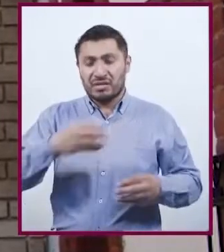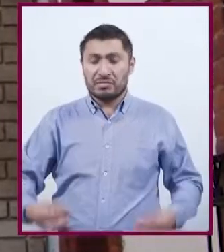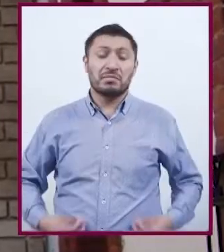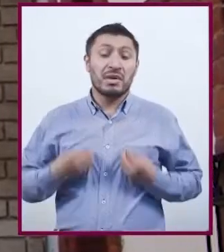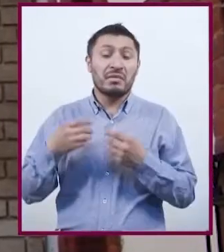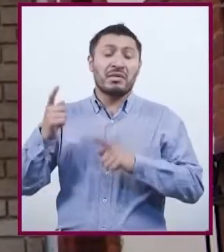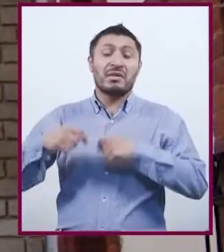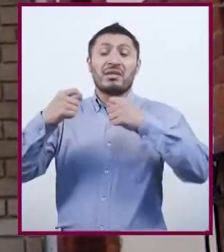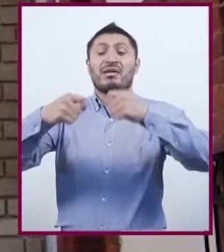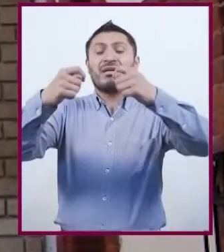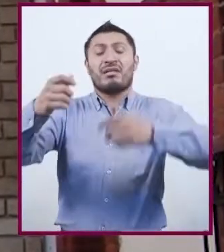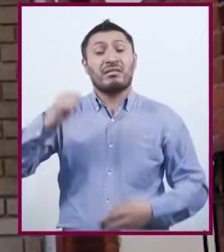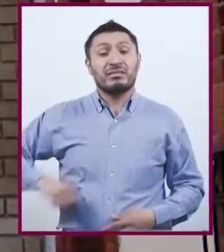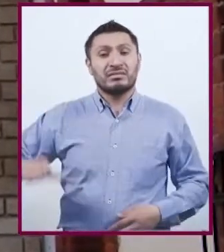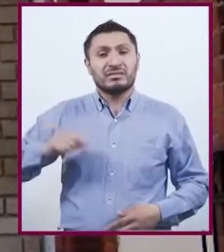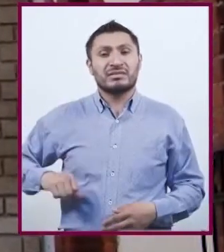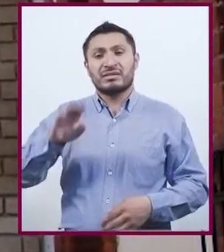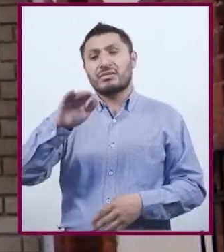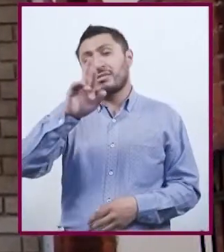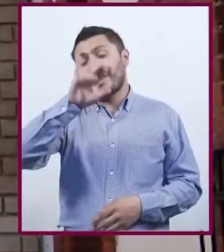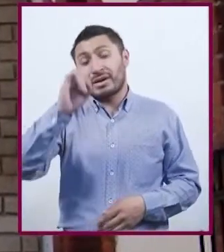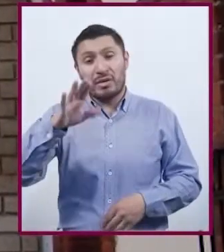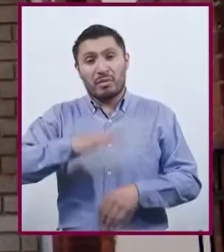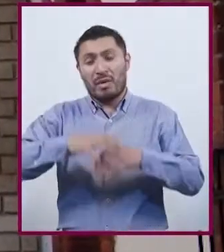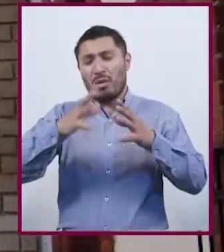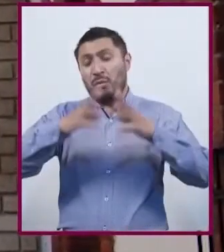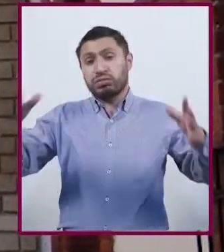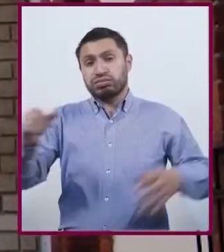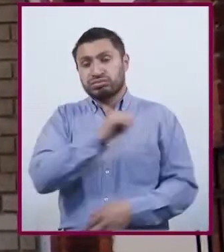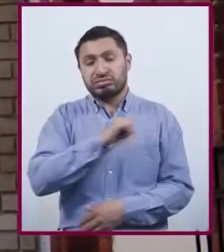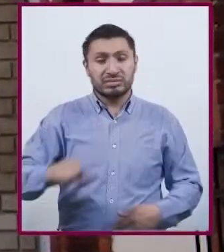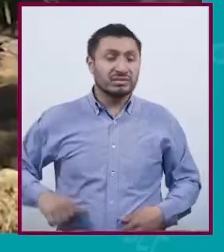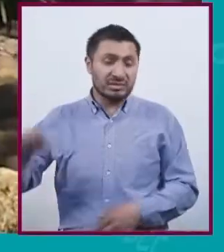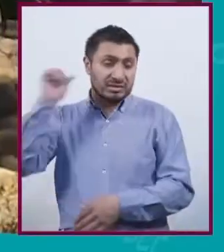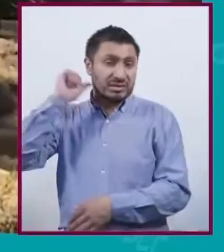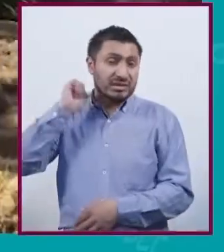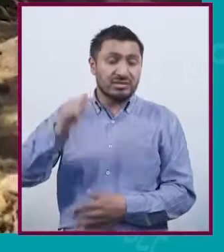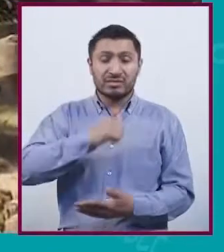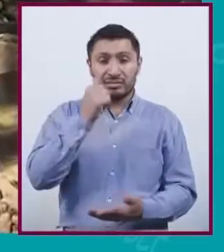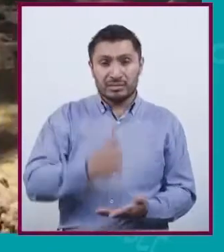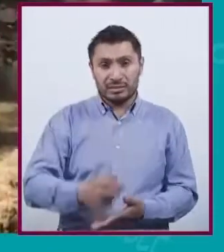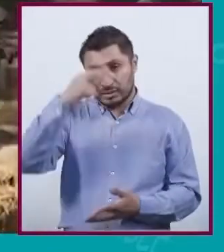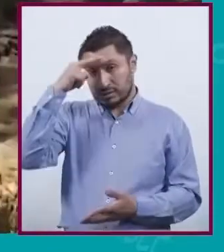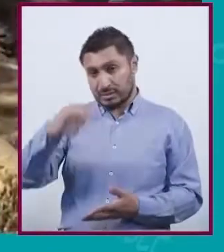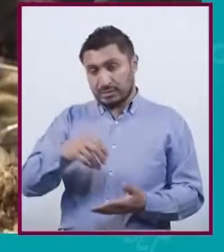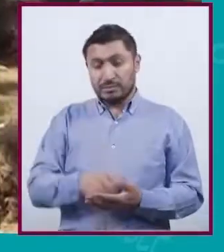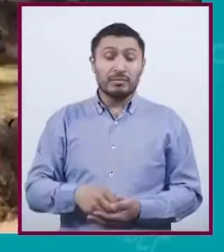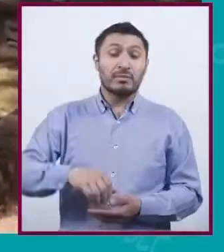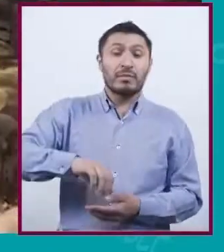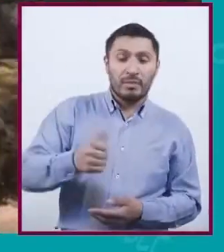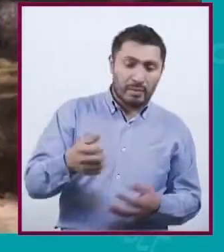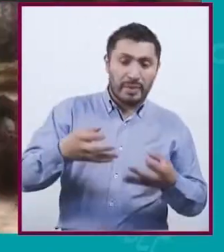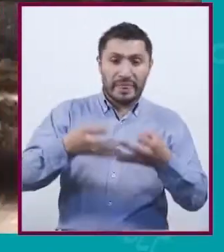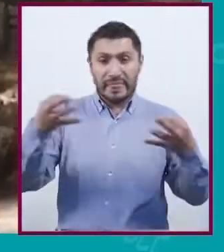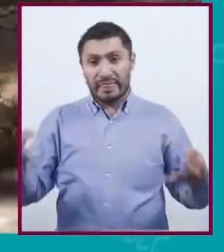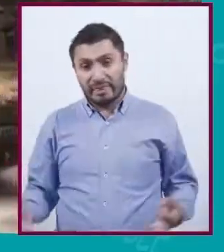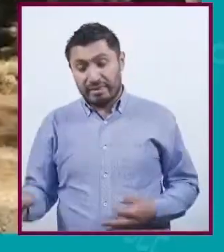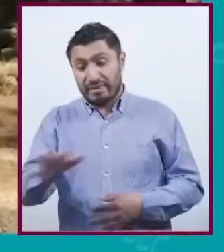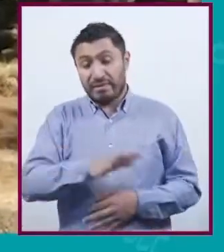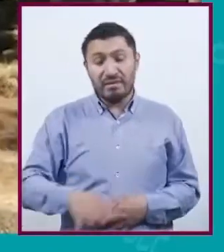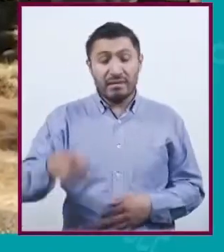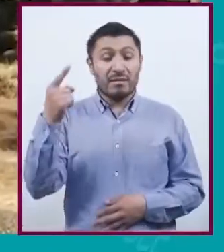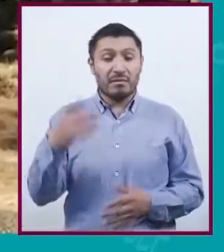prehispánicas del barrio más grande de la alcaldía Azcapotzalco en la Ciudad de México. En otros territorios, en 1862, abrió